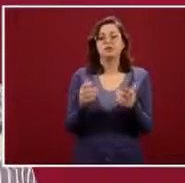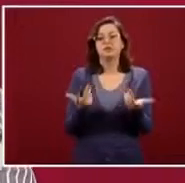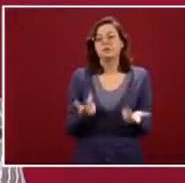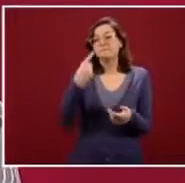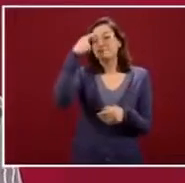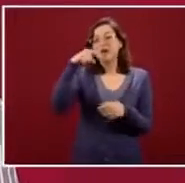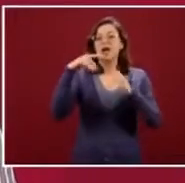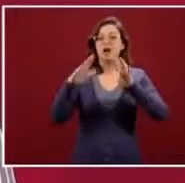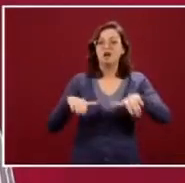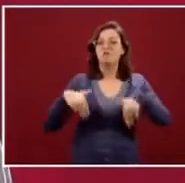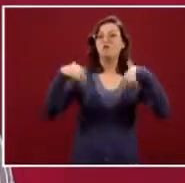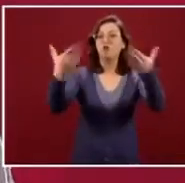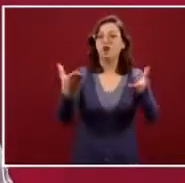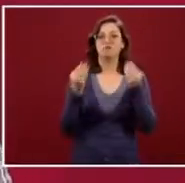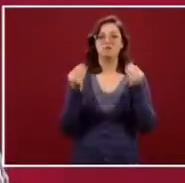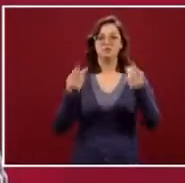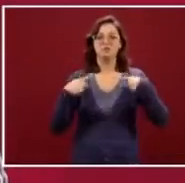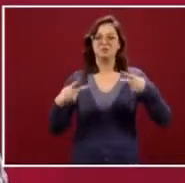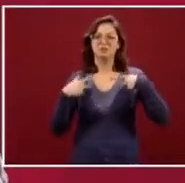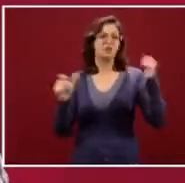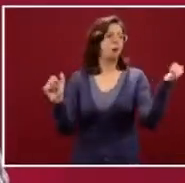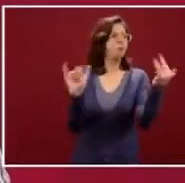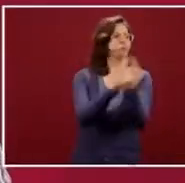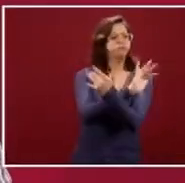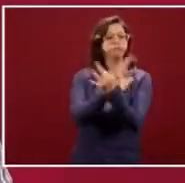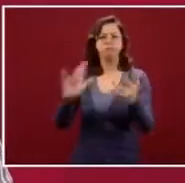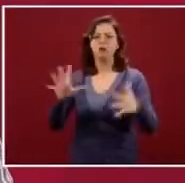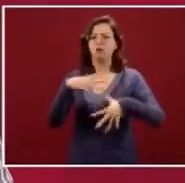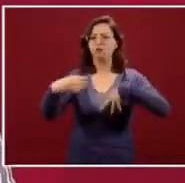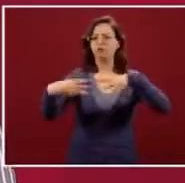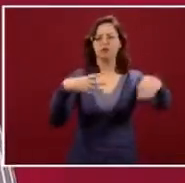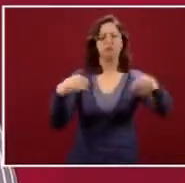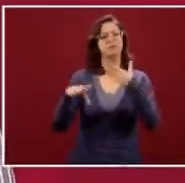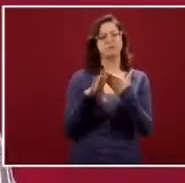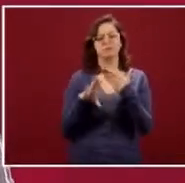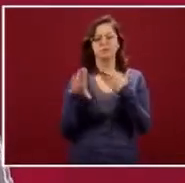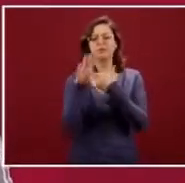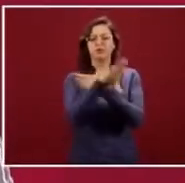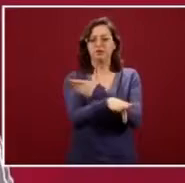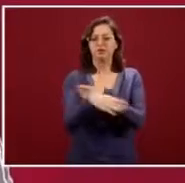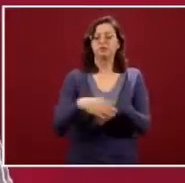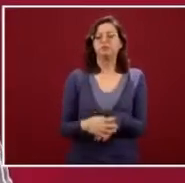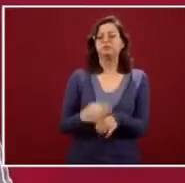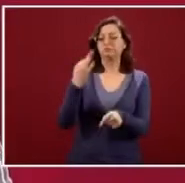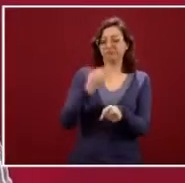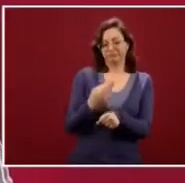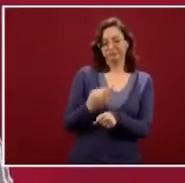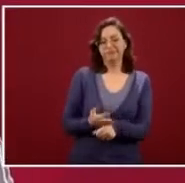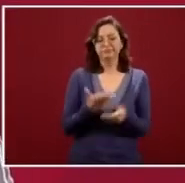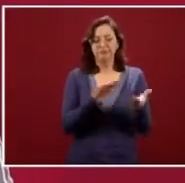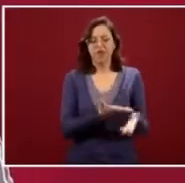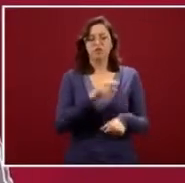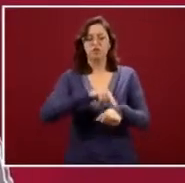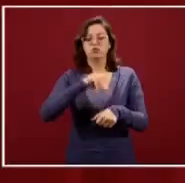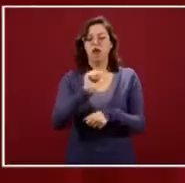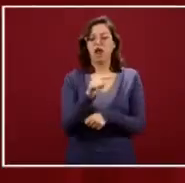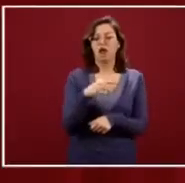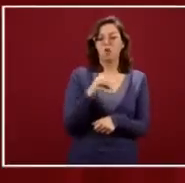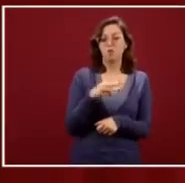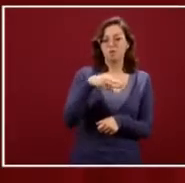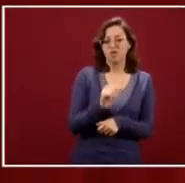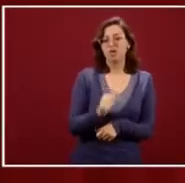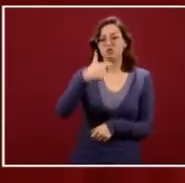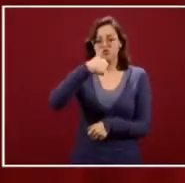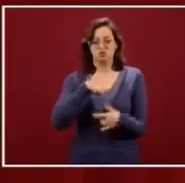en el espacio público y que pueda haber contagios. Entonces esto lo vamos a ir explicando tanto el doctor Alomía como yo, y vamos a